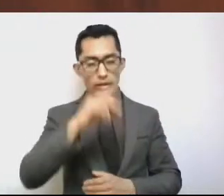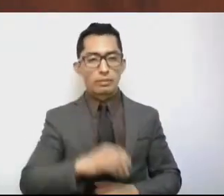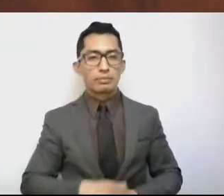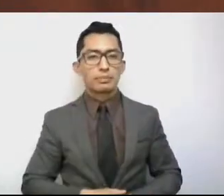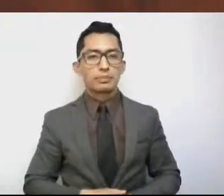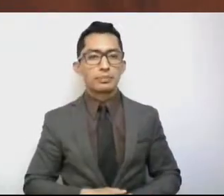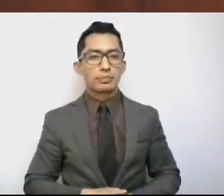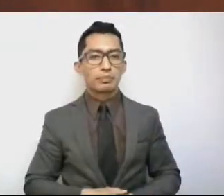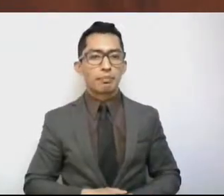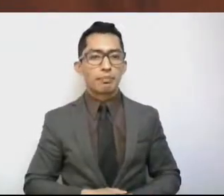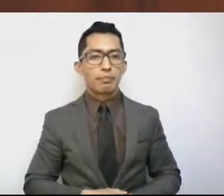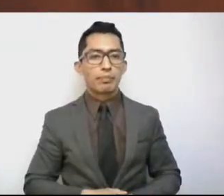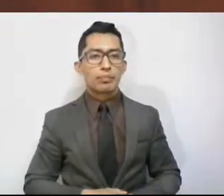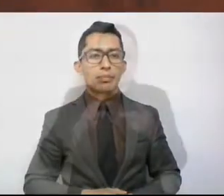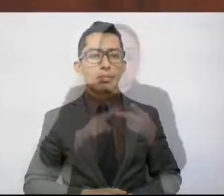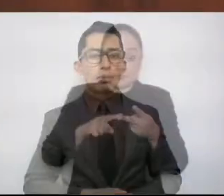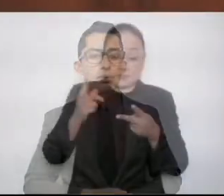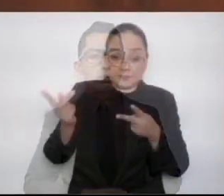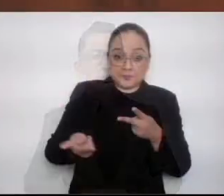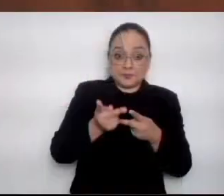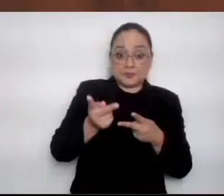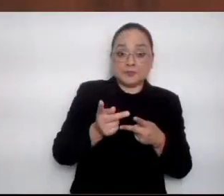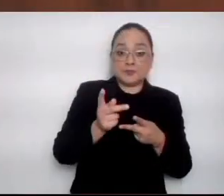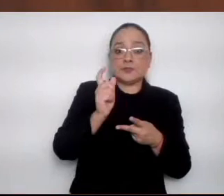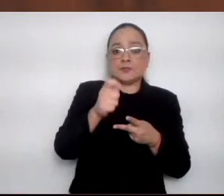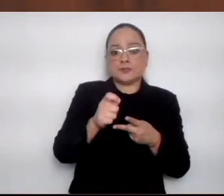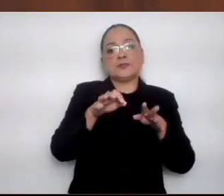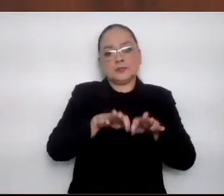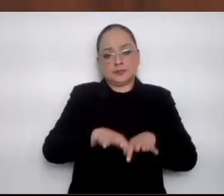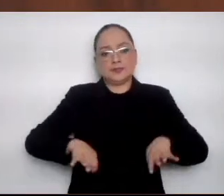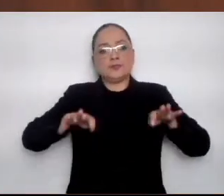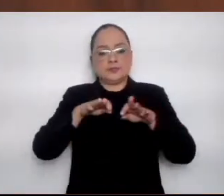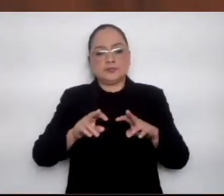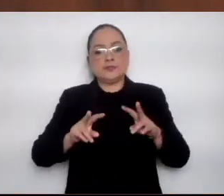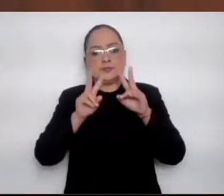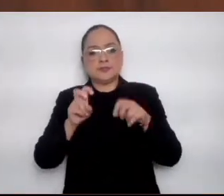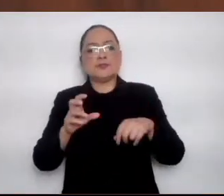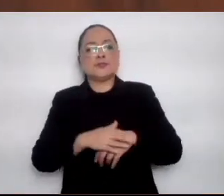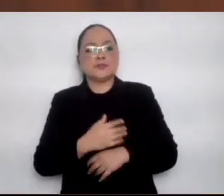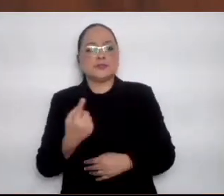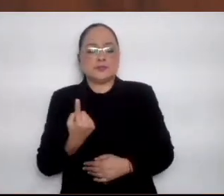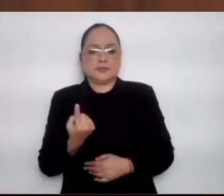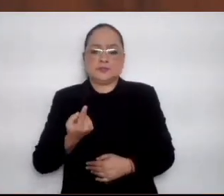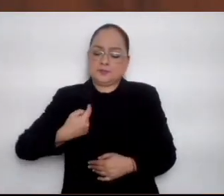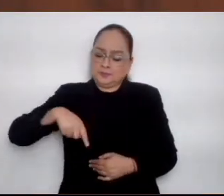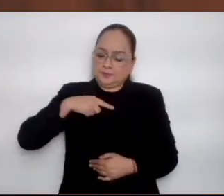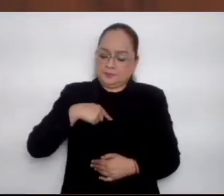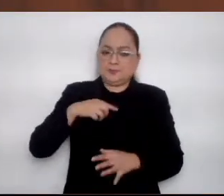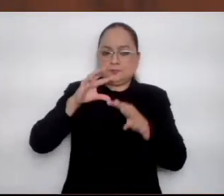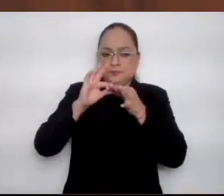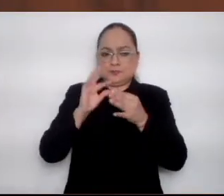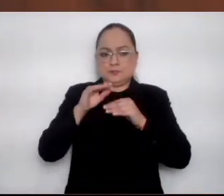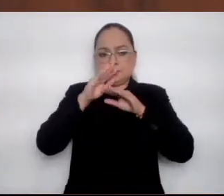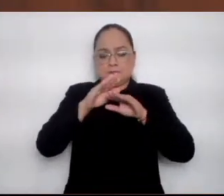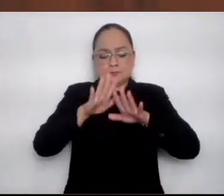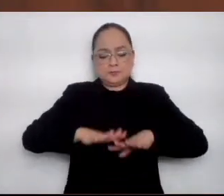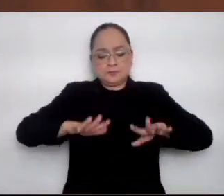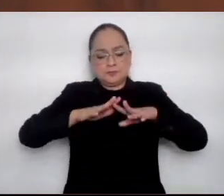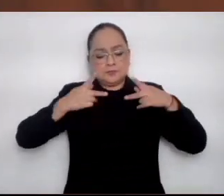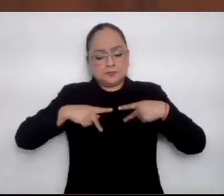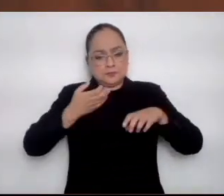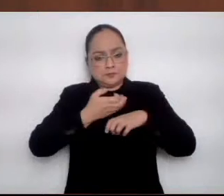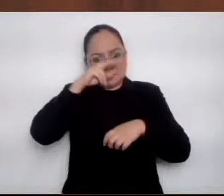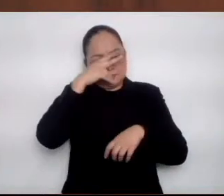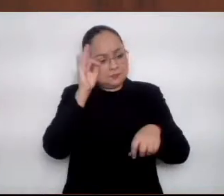pregunta, que también es un tema fundamental porque estamos hablando de del beneficio para todos los mexiquenses, son los esfuerzos que